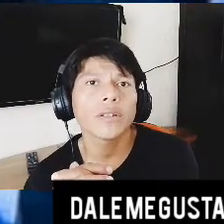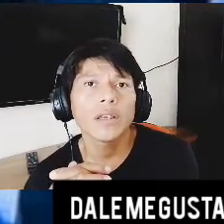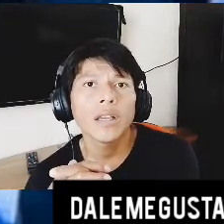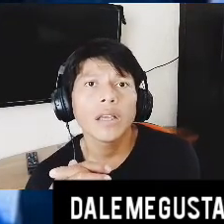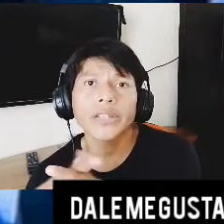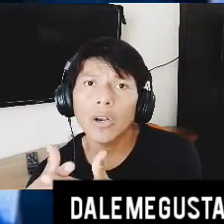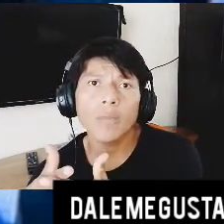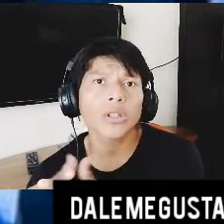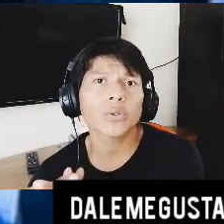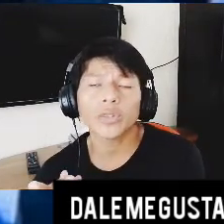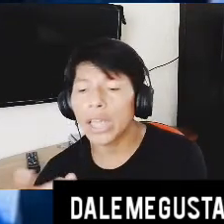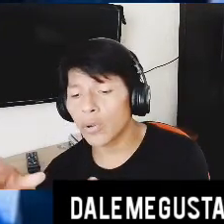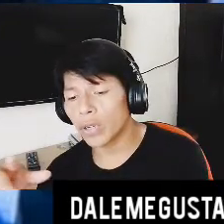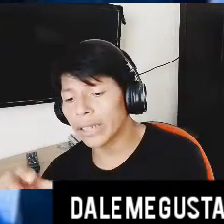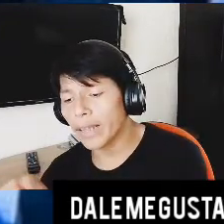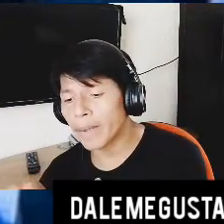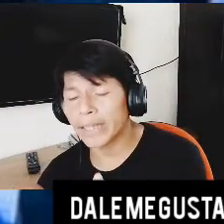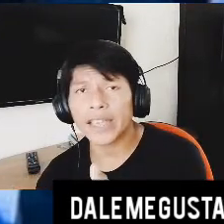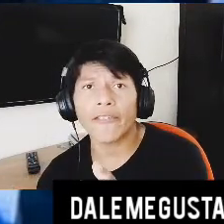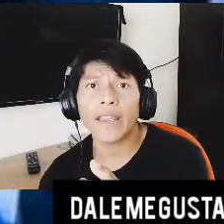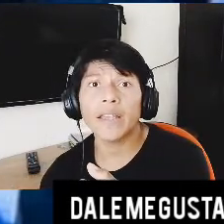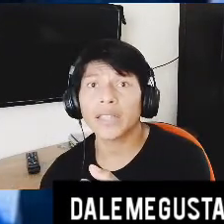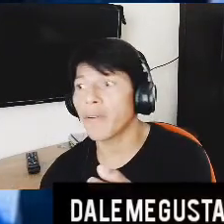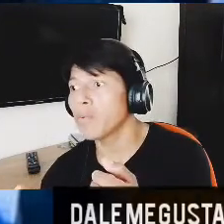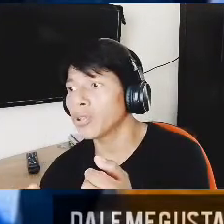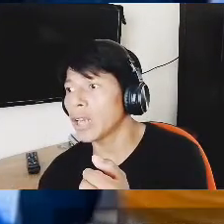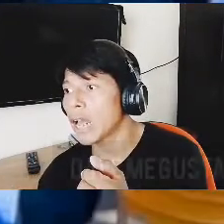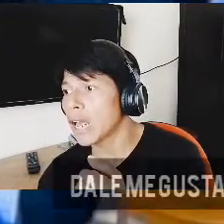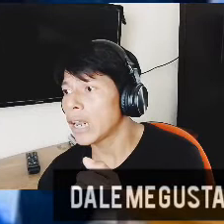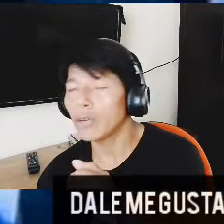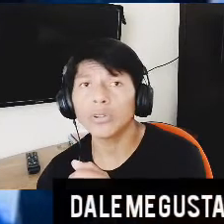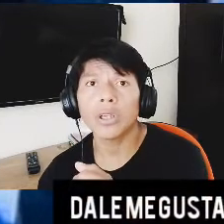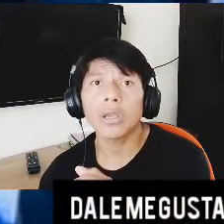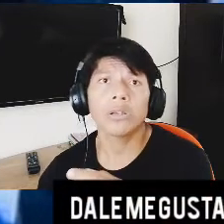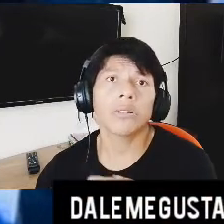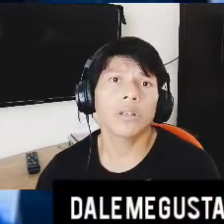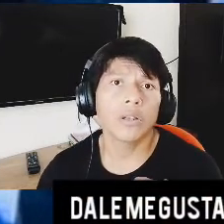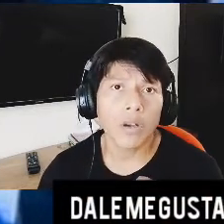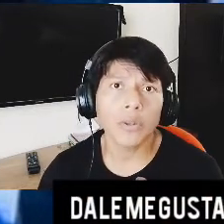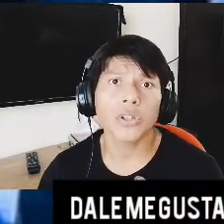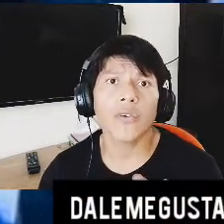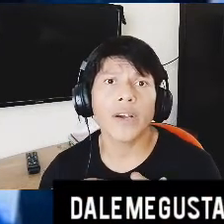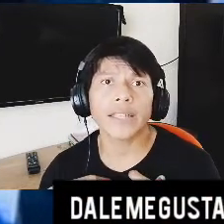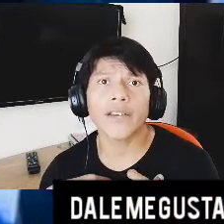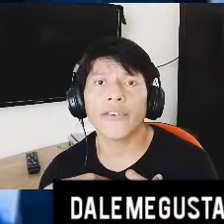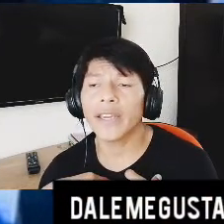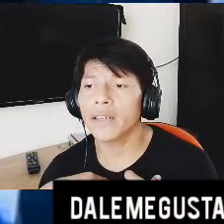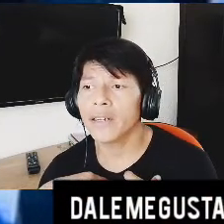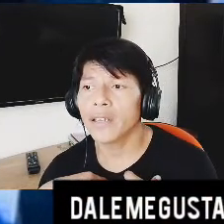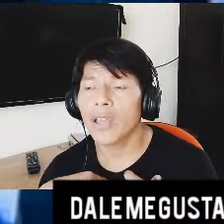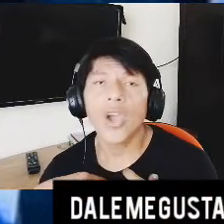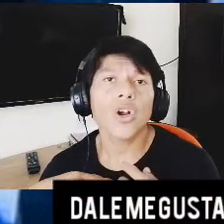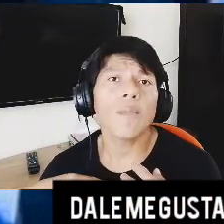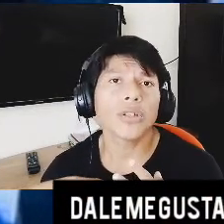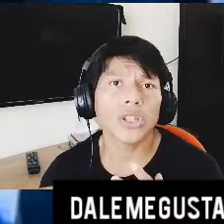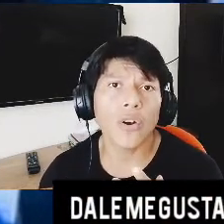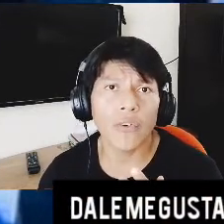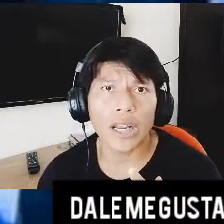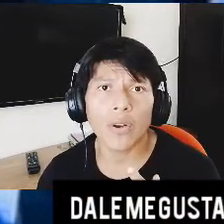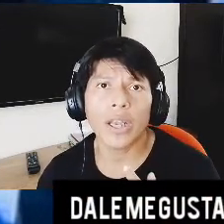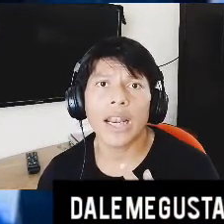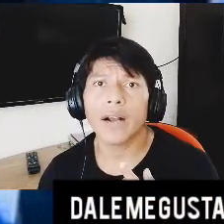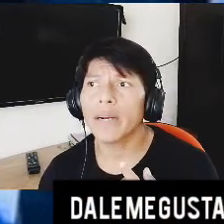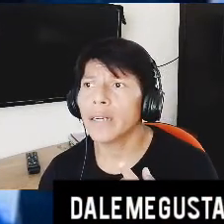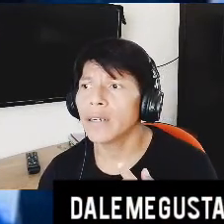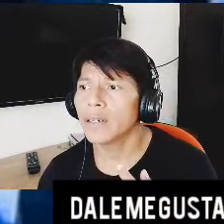gobernador. Ya lo hemos escuchado con el tema de CFE. Se va mucho la luz. Como si yo fuera CFE. Como si yo